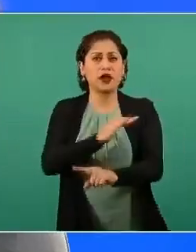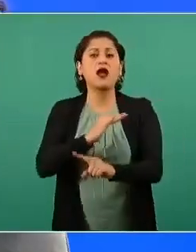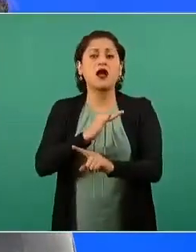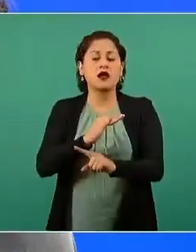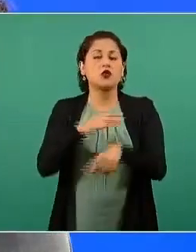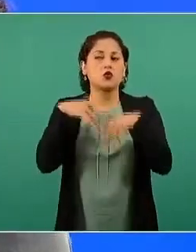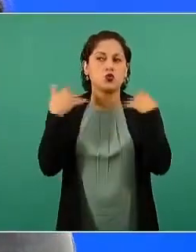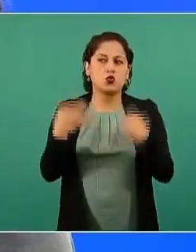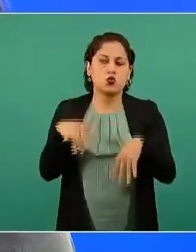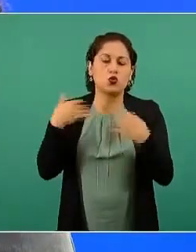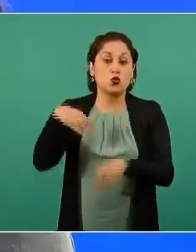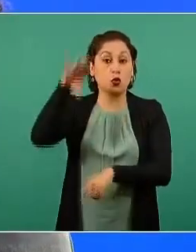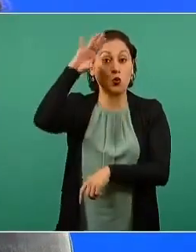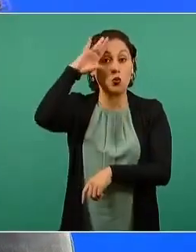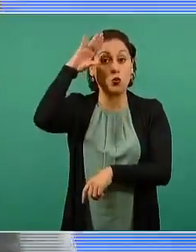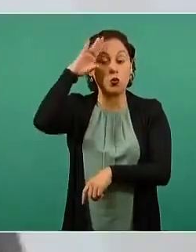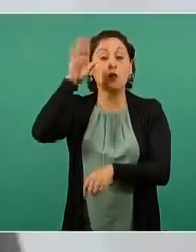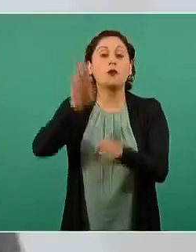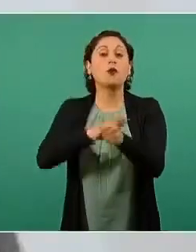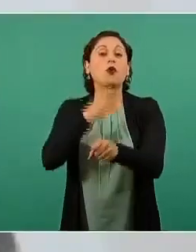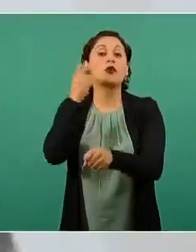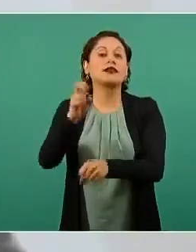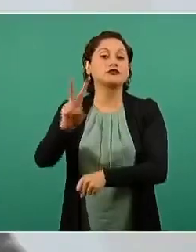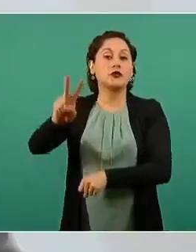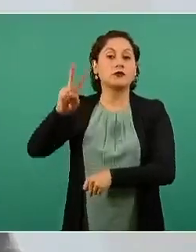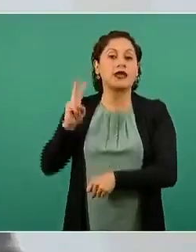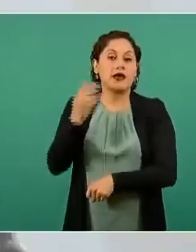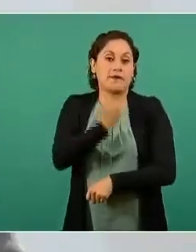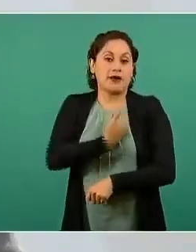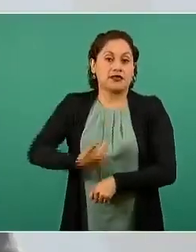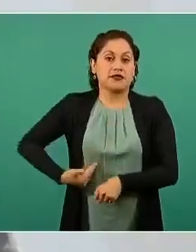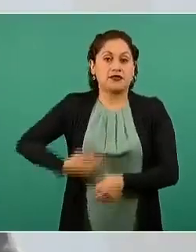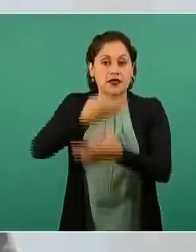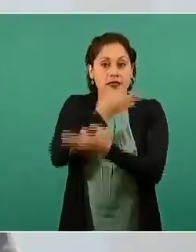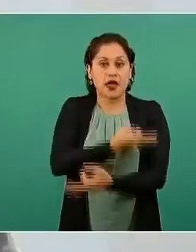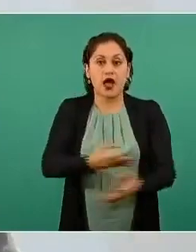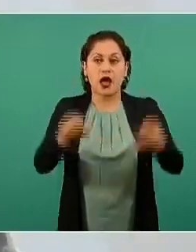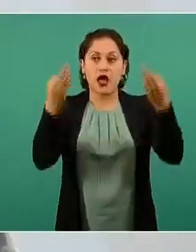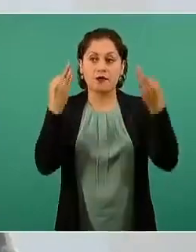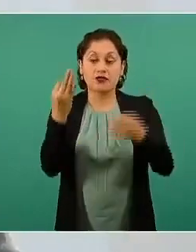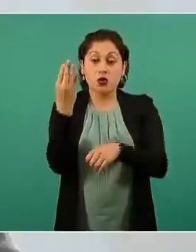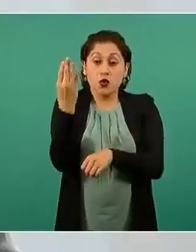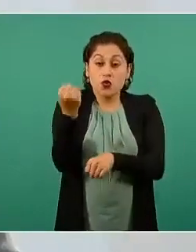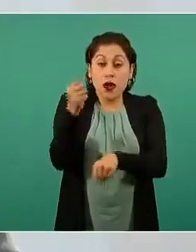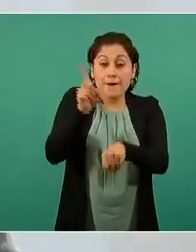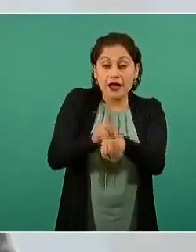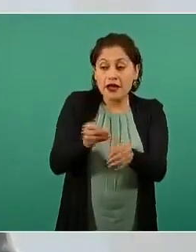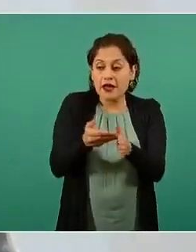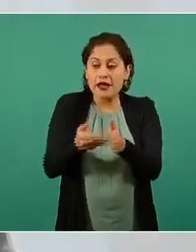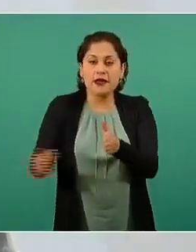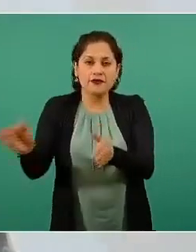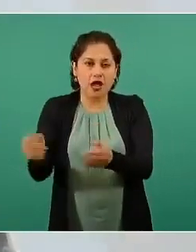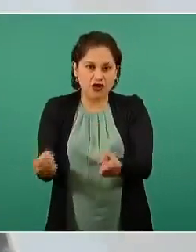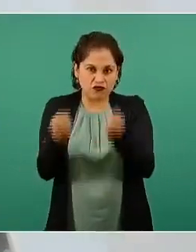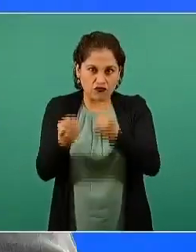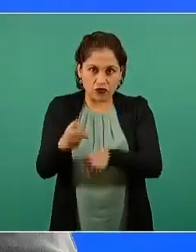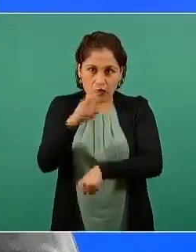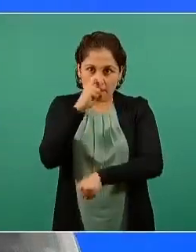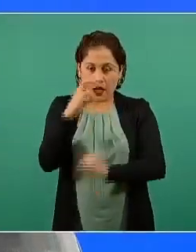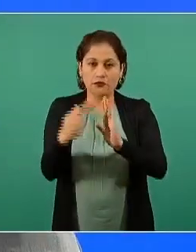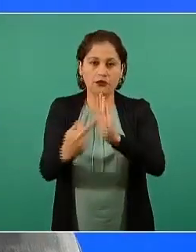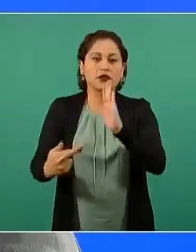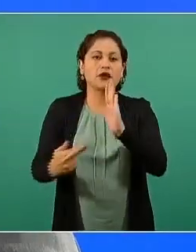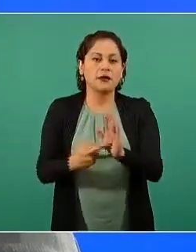el presidente ha definido el viernes pasado 9 días de intensificación de las medidas, con restricción